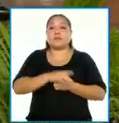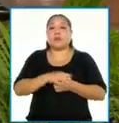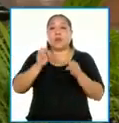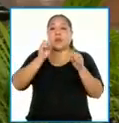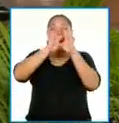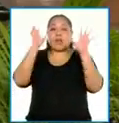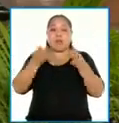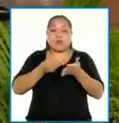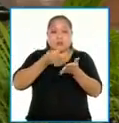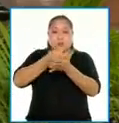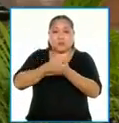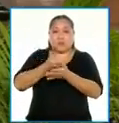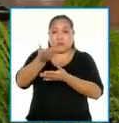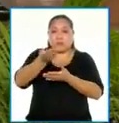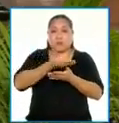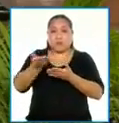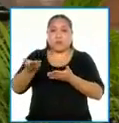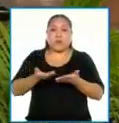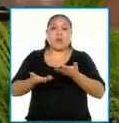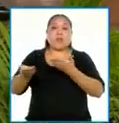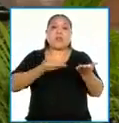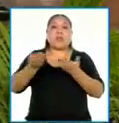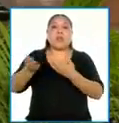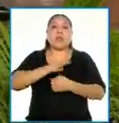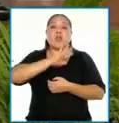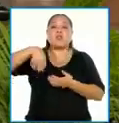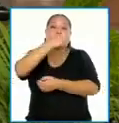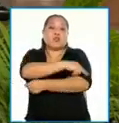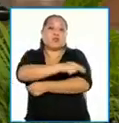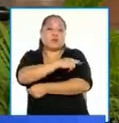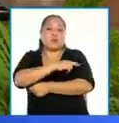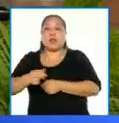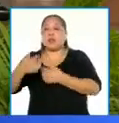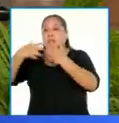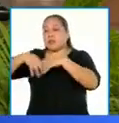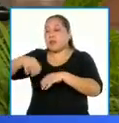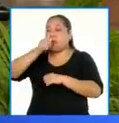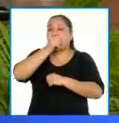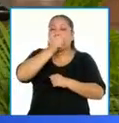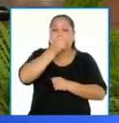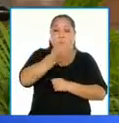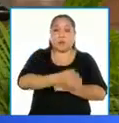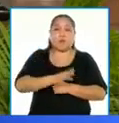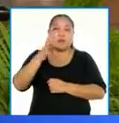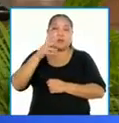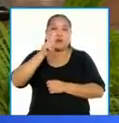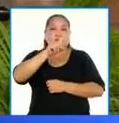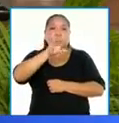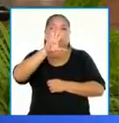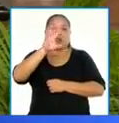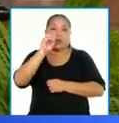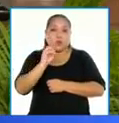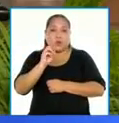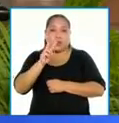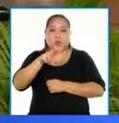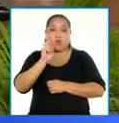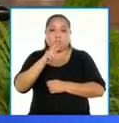abastecimiento garantizado en todos los hospitales público-privados? Estimamos entre 150 a